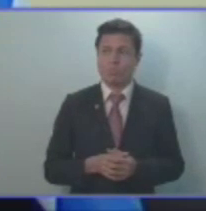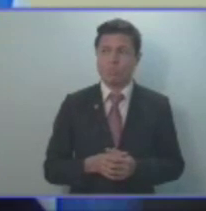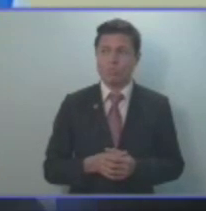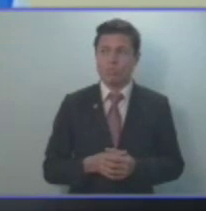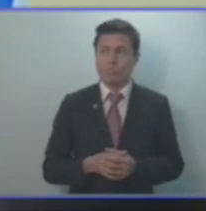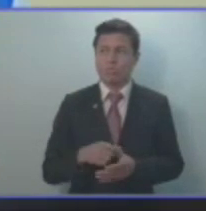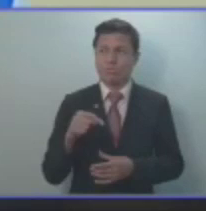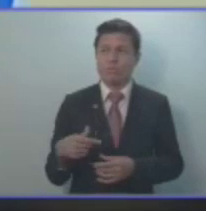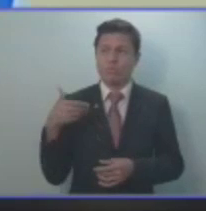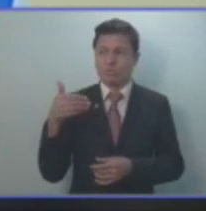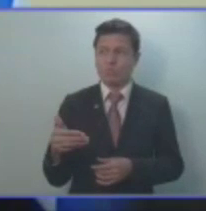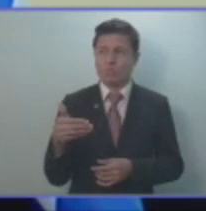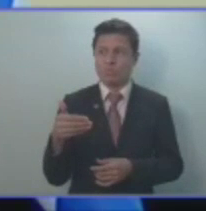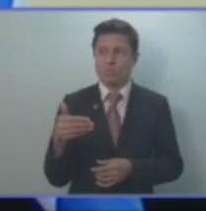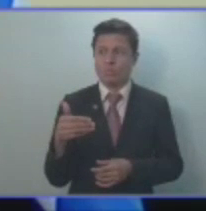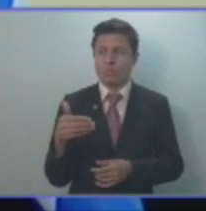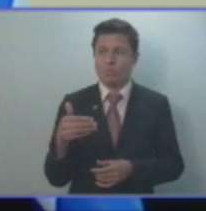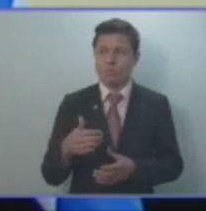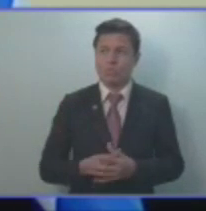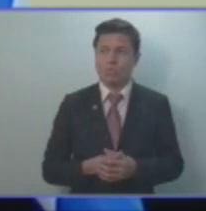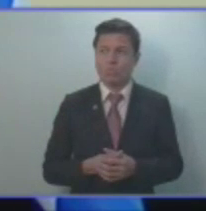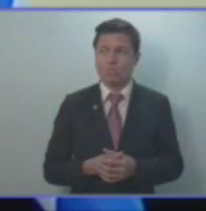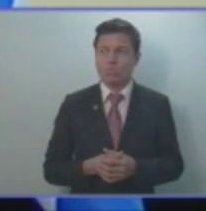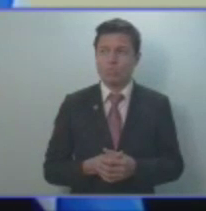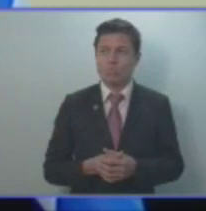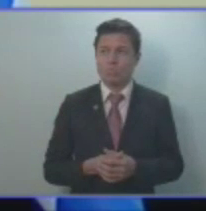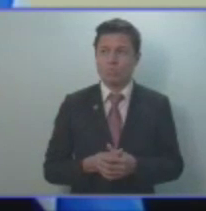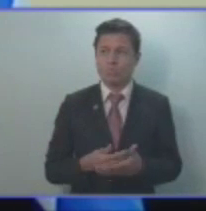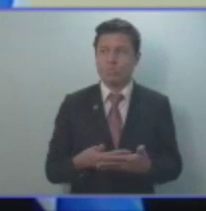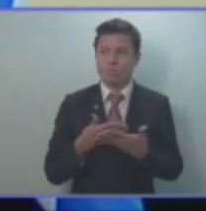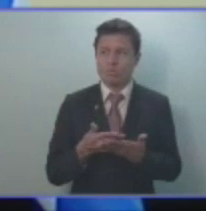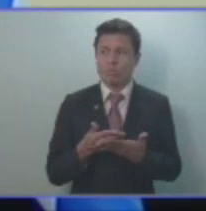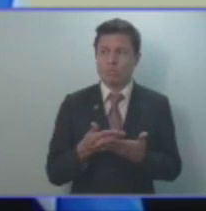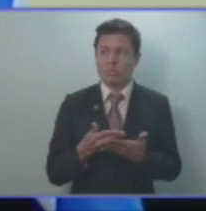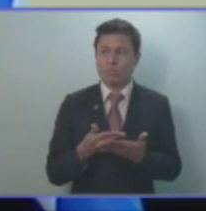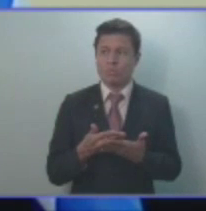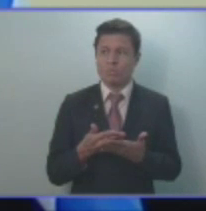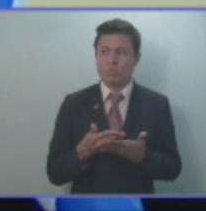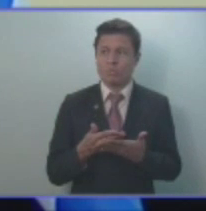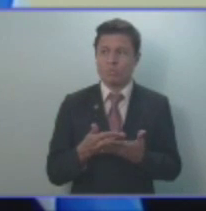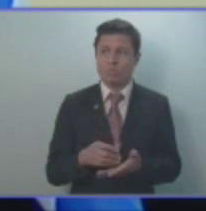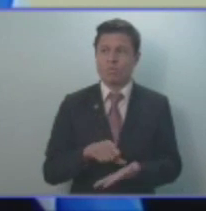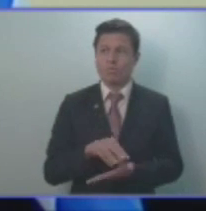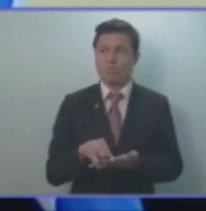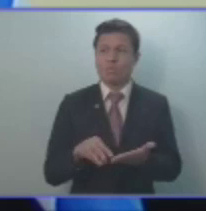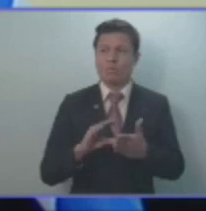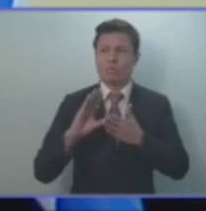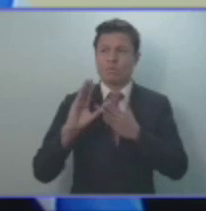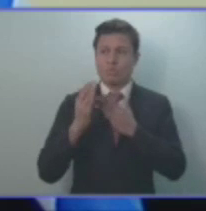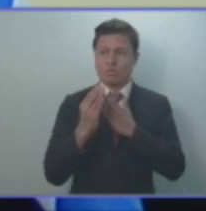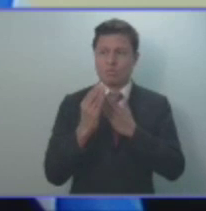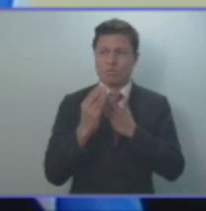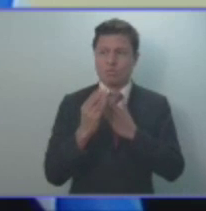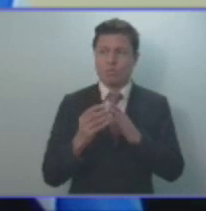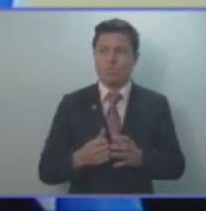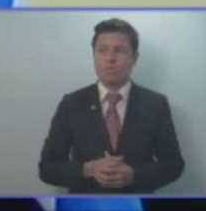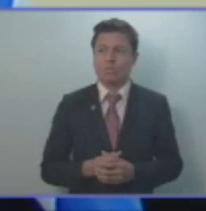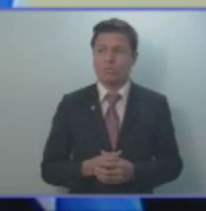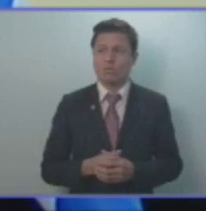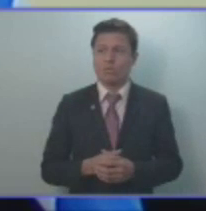abril del presente año informe por parte del Ministerio de Cultura, que